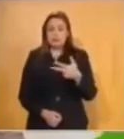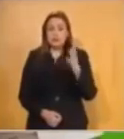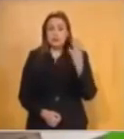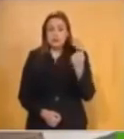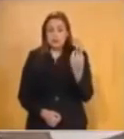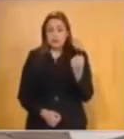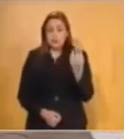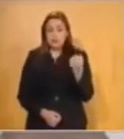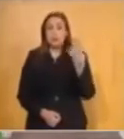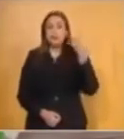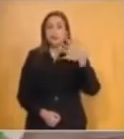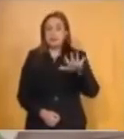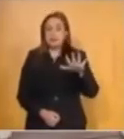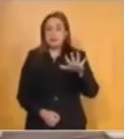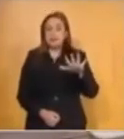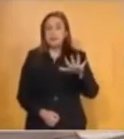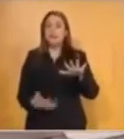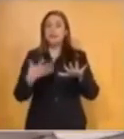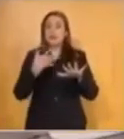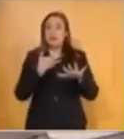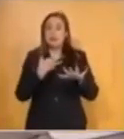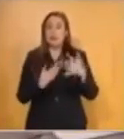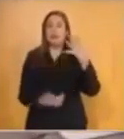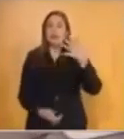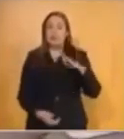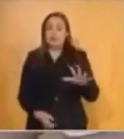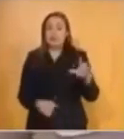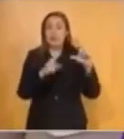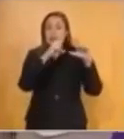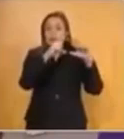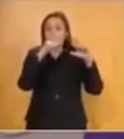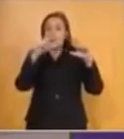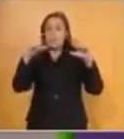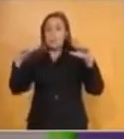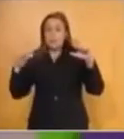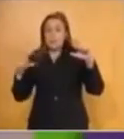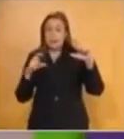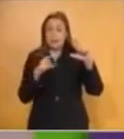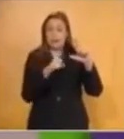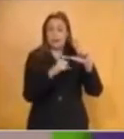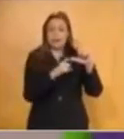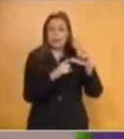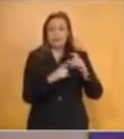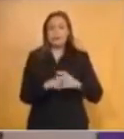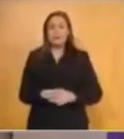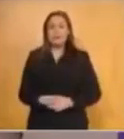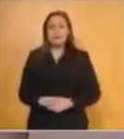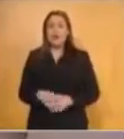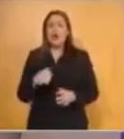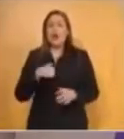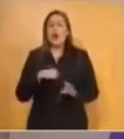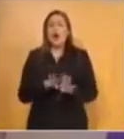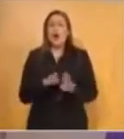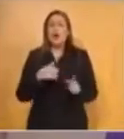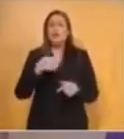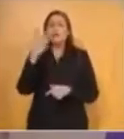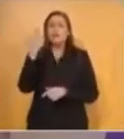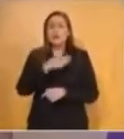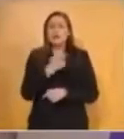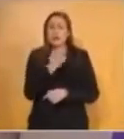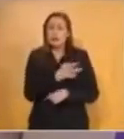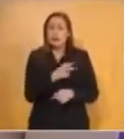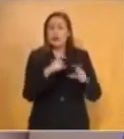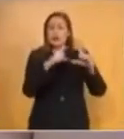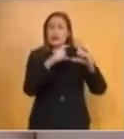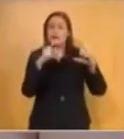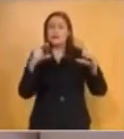9, and 10. We have 10 panels or frames. How do I know that those are